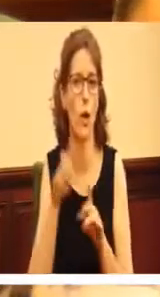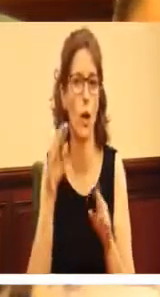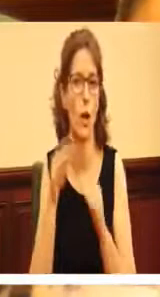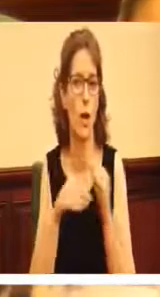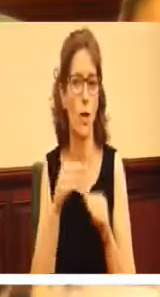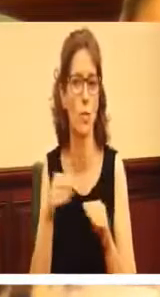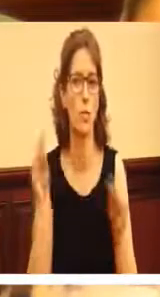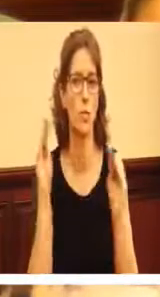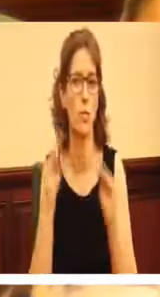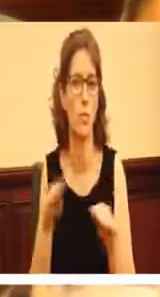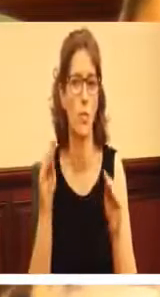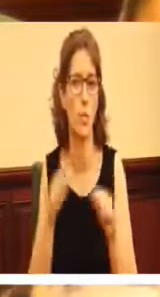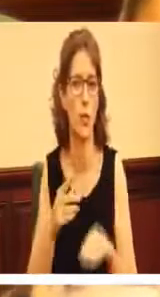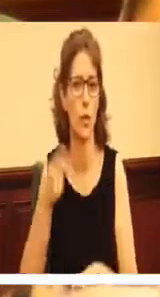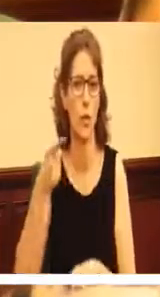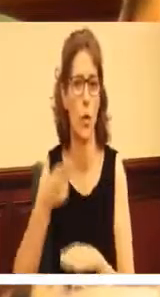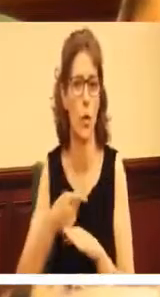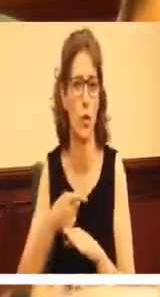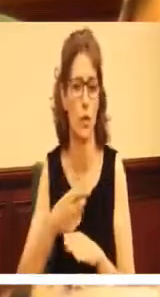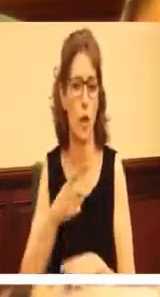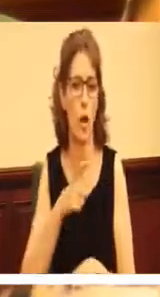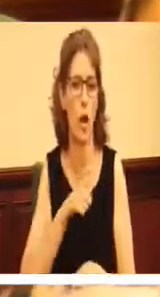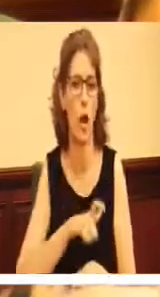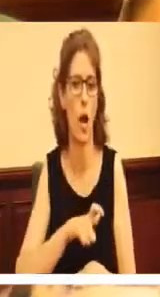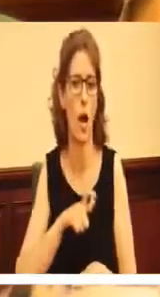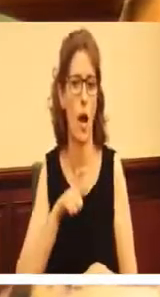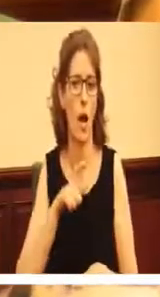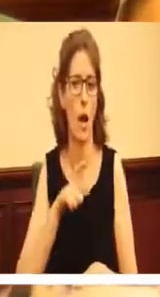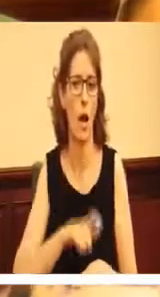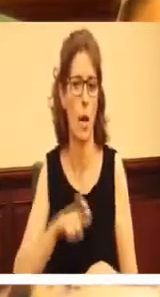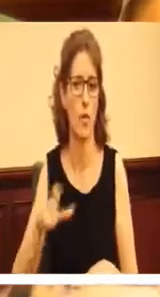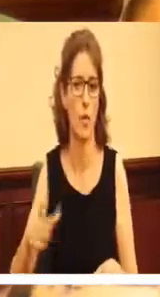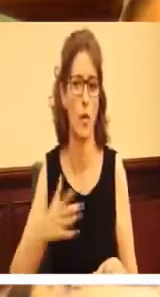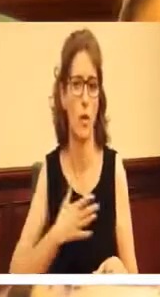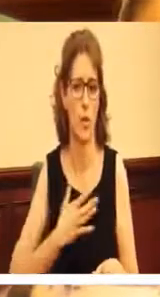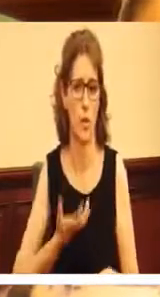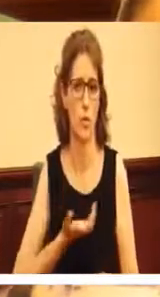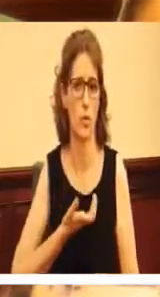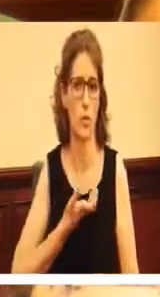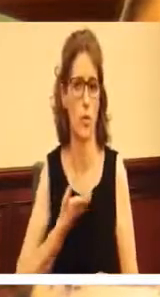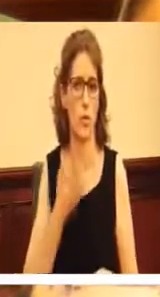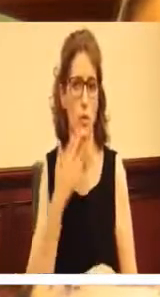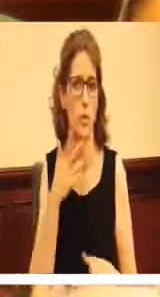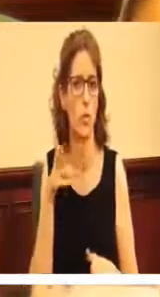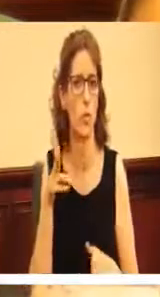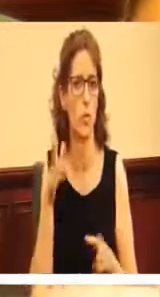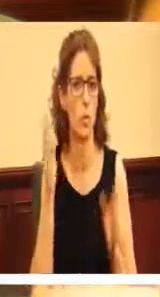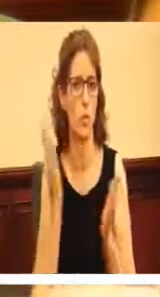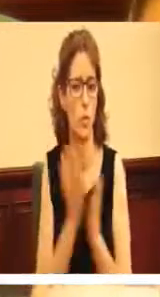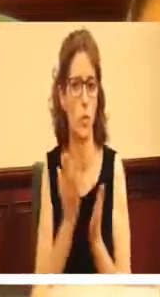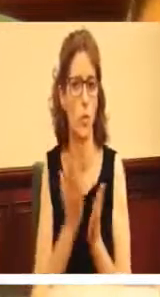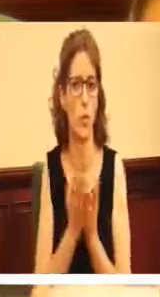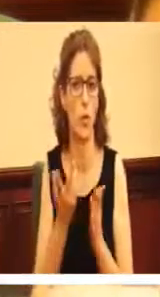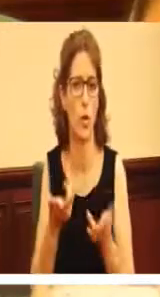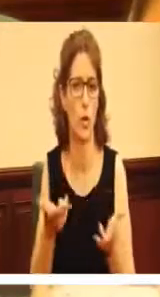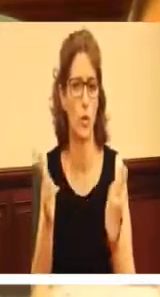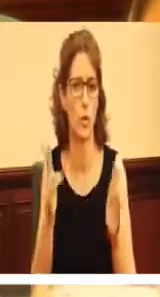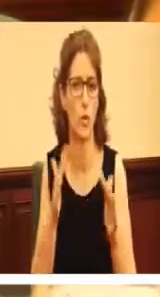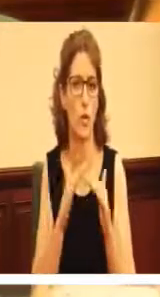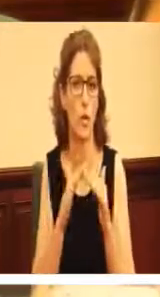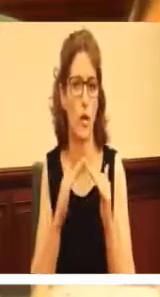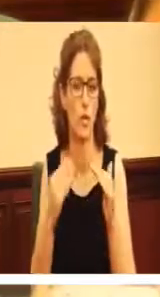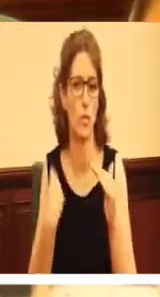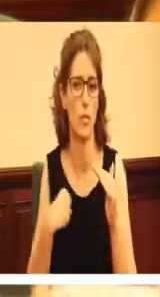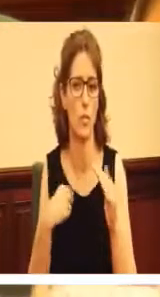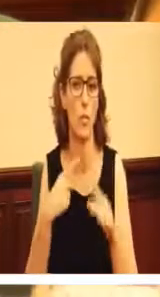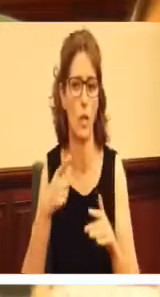formación obligatoria a la plantilla municipal en materia de diversidad sexual y de género. El único